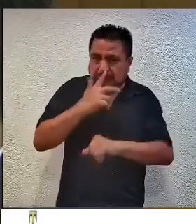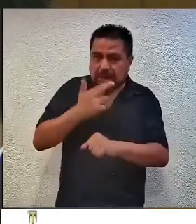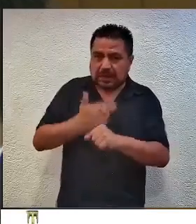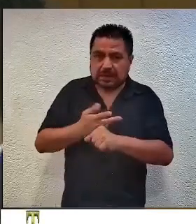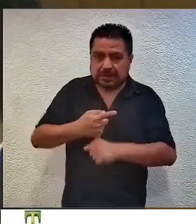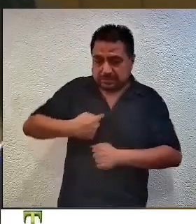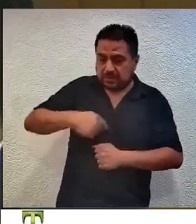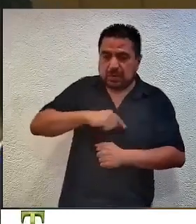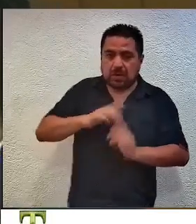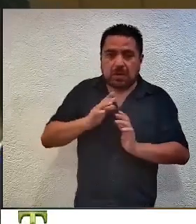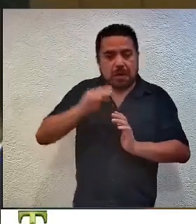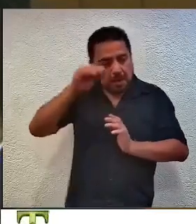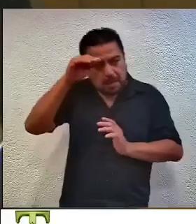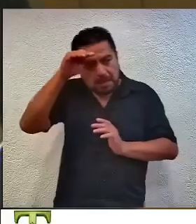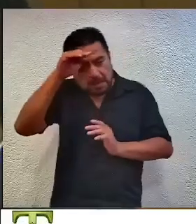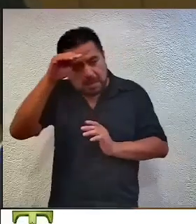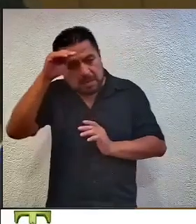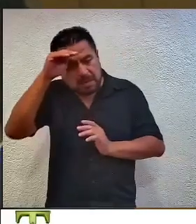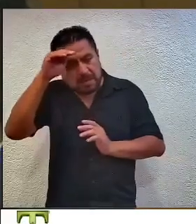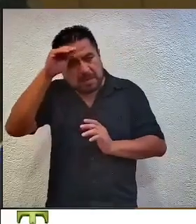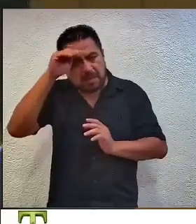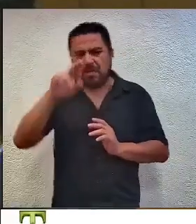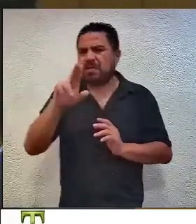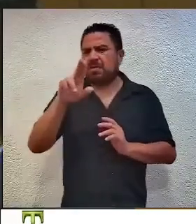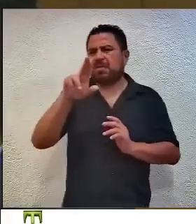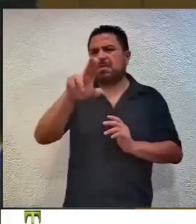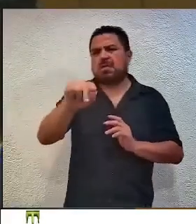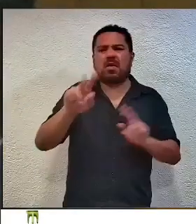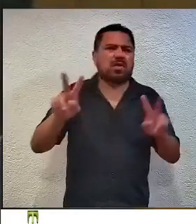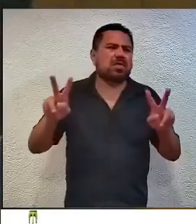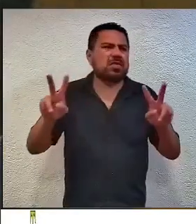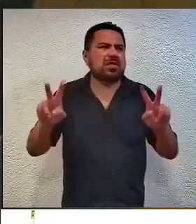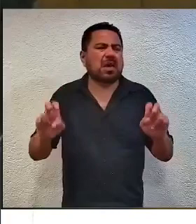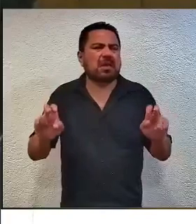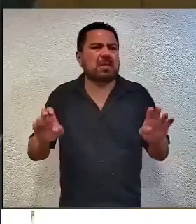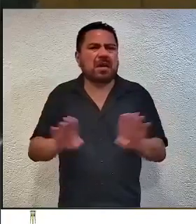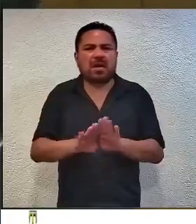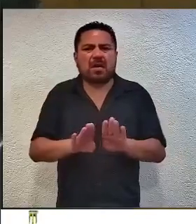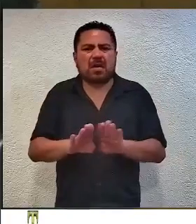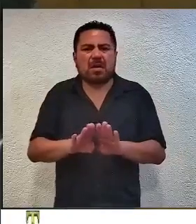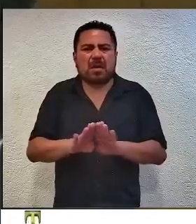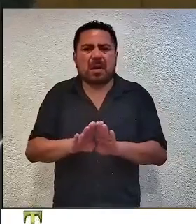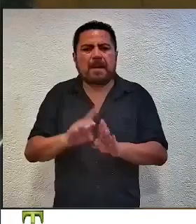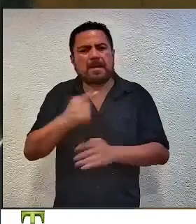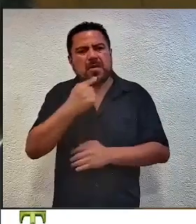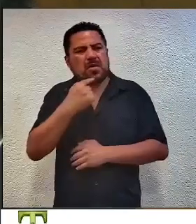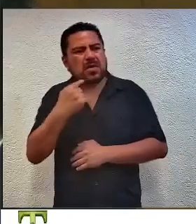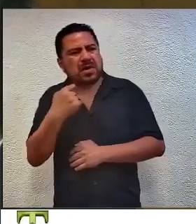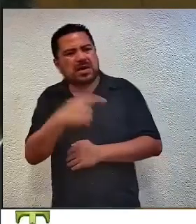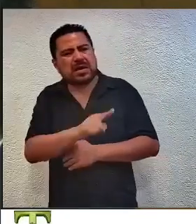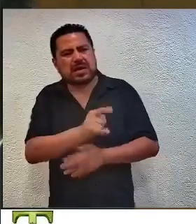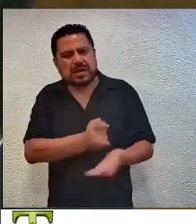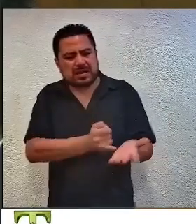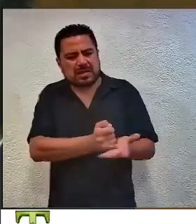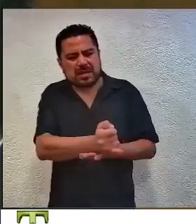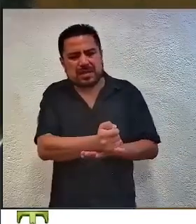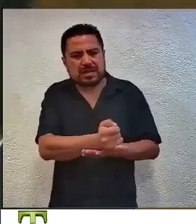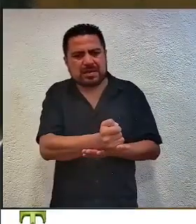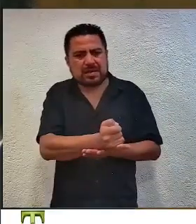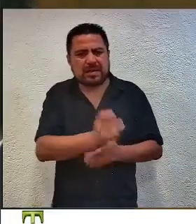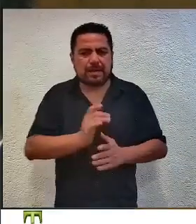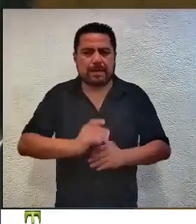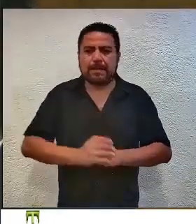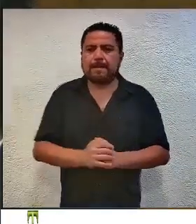responsable, considerando actos que no fueron materia de la impugnación o determinación